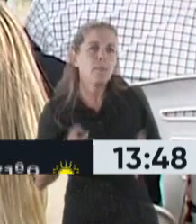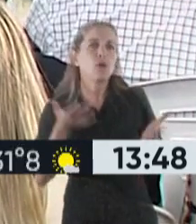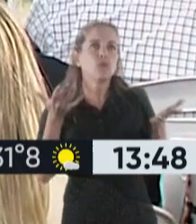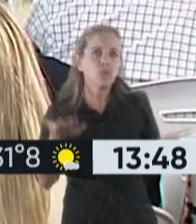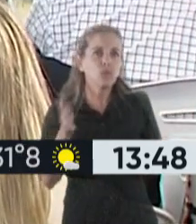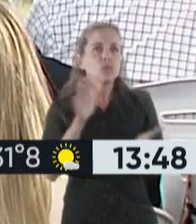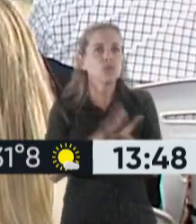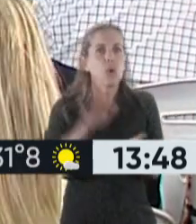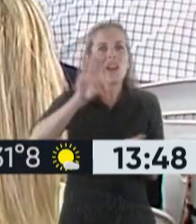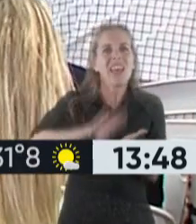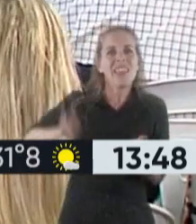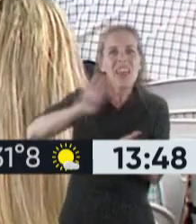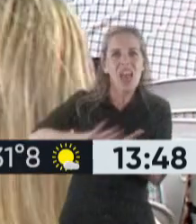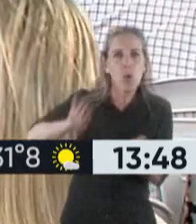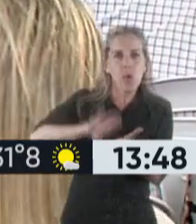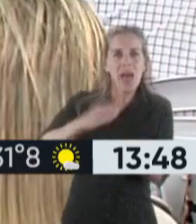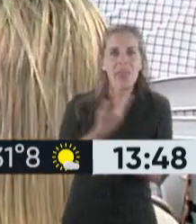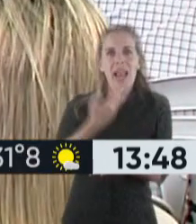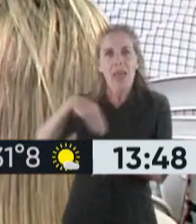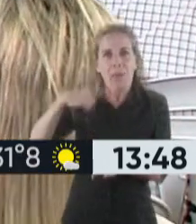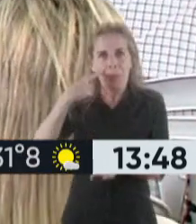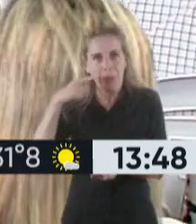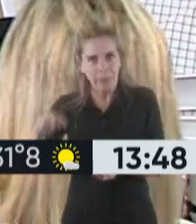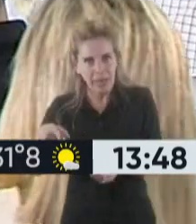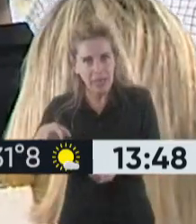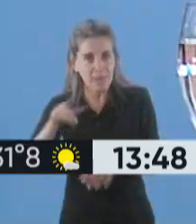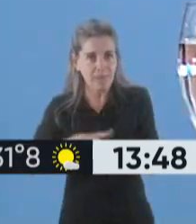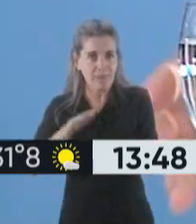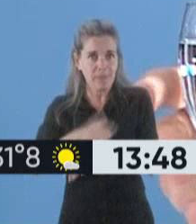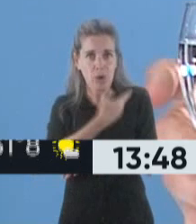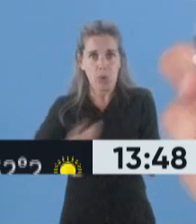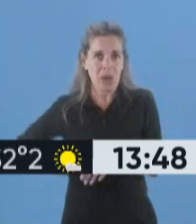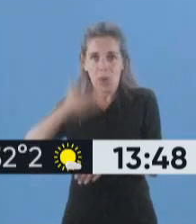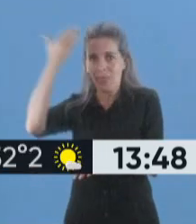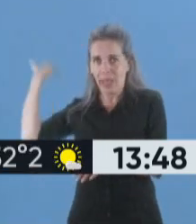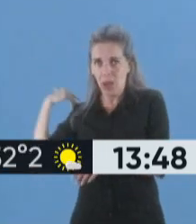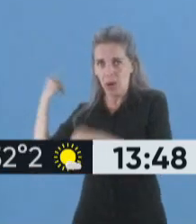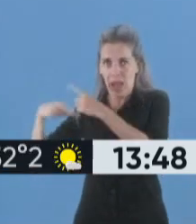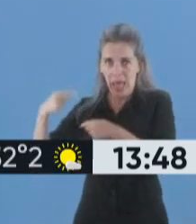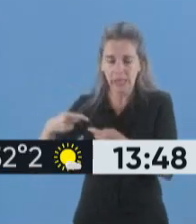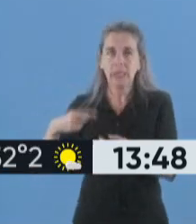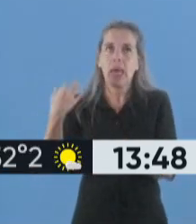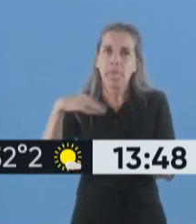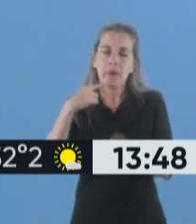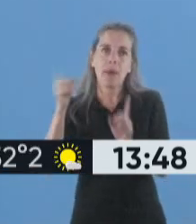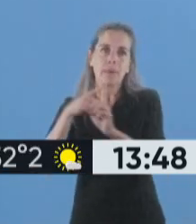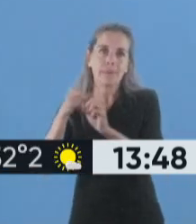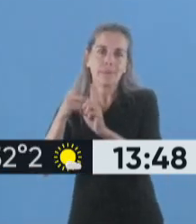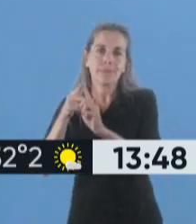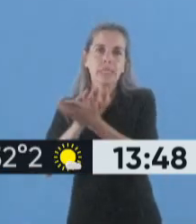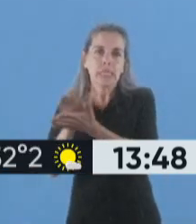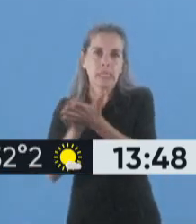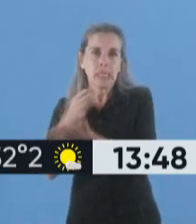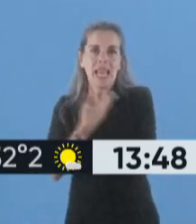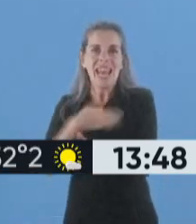deuda defaulteada que nos había dejado el gobierno anterior, que teníamos que discutir con el Fondo Monetario Internacional, una deuda